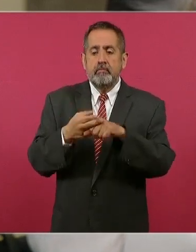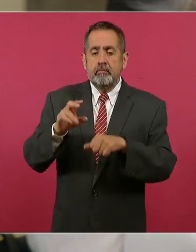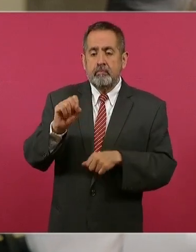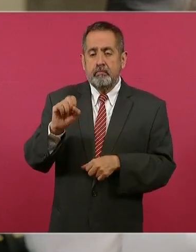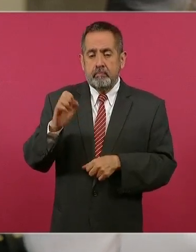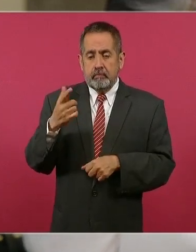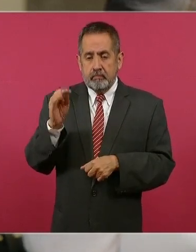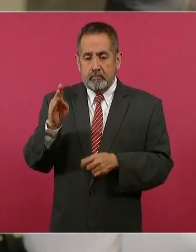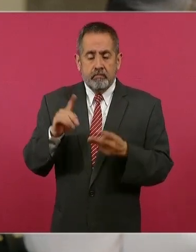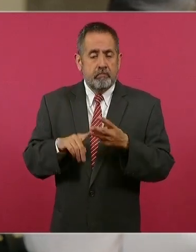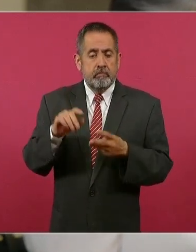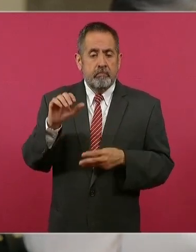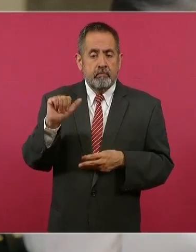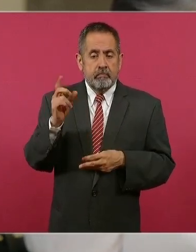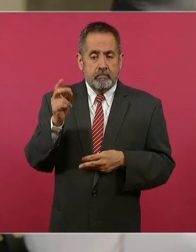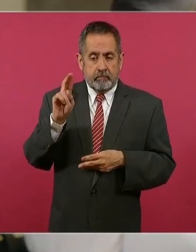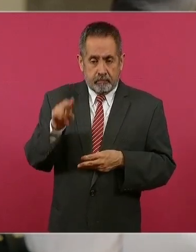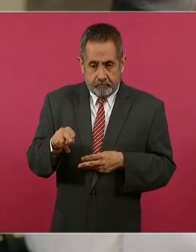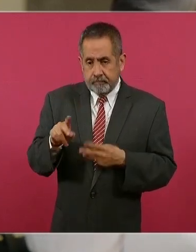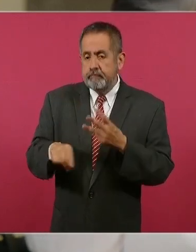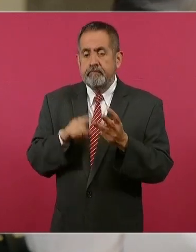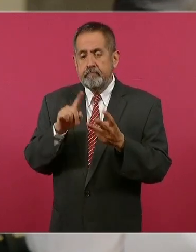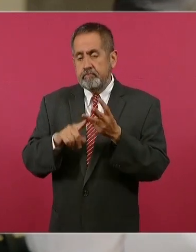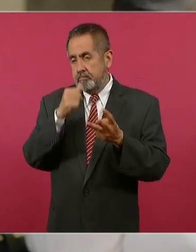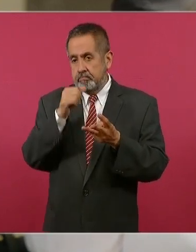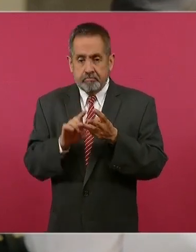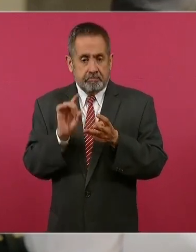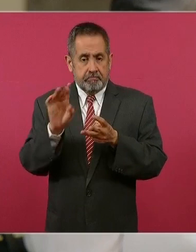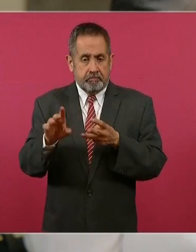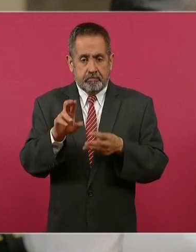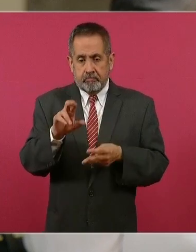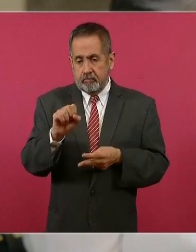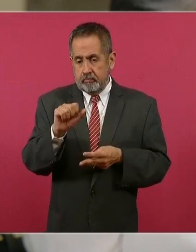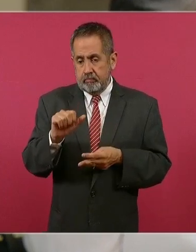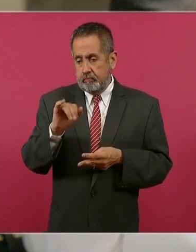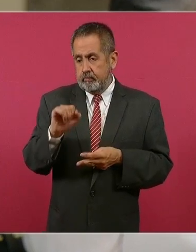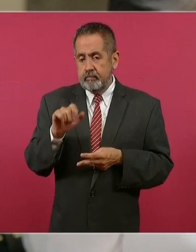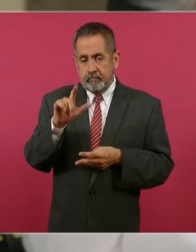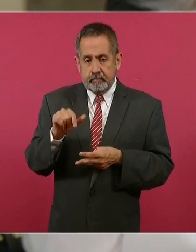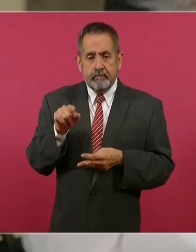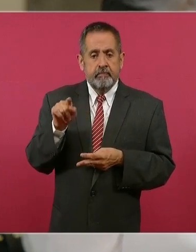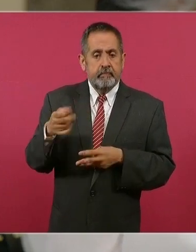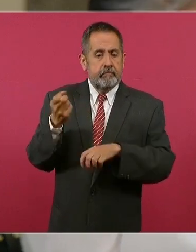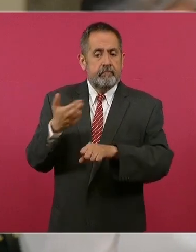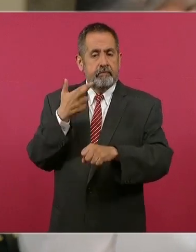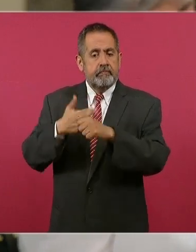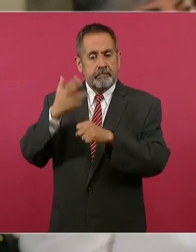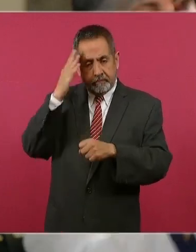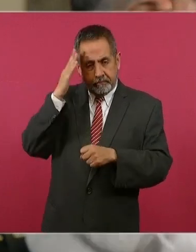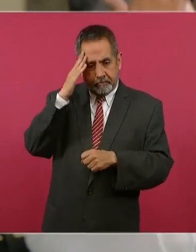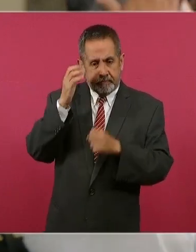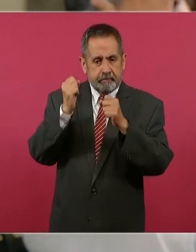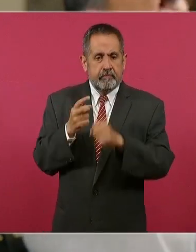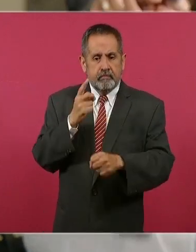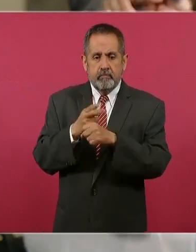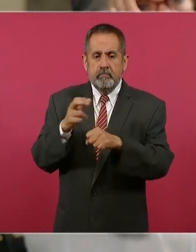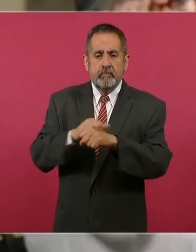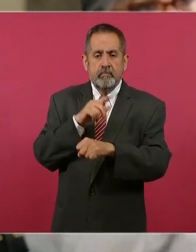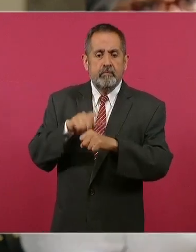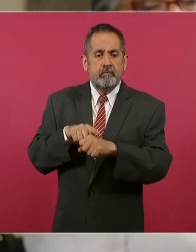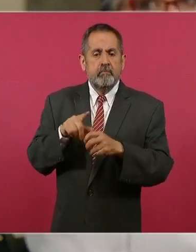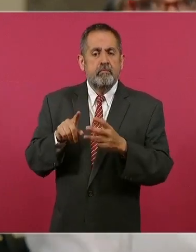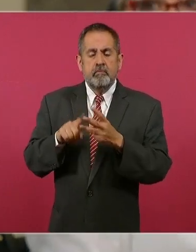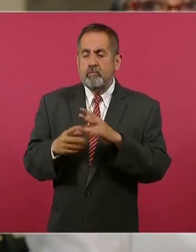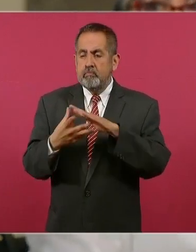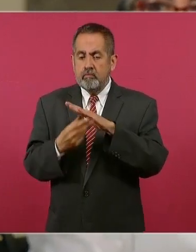Gobernación, Adán Augusto López, así también como a la licenciada Rosa Isela Rodríguez, secretaria general de Seguridad Nacional,